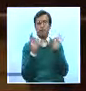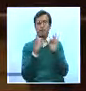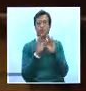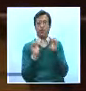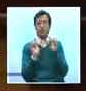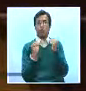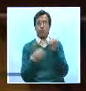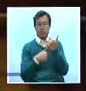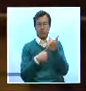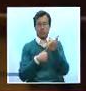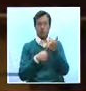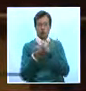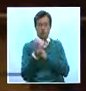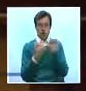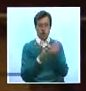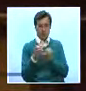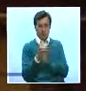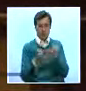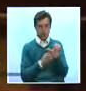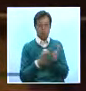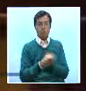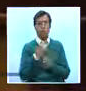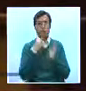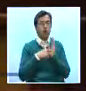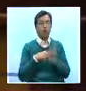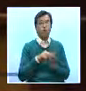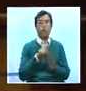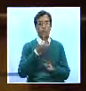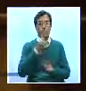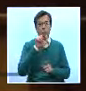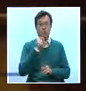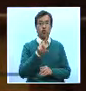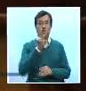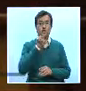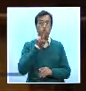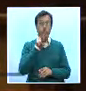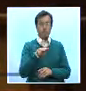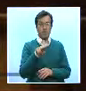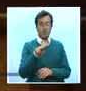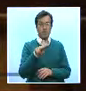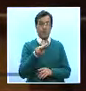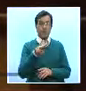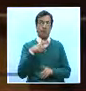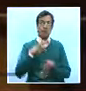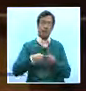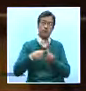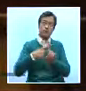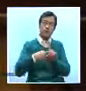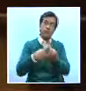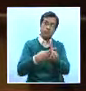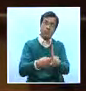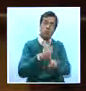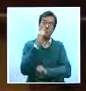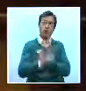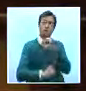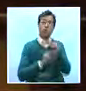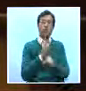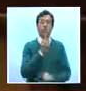les poníamos un ejemplo, una persona que genere $2,000 mensuales, a los 12 meses estaría generando $24,000 al